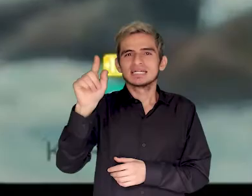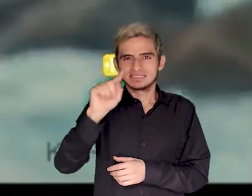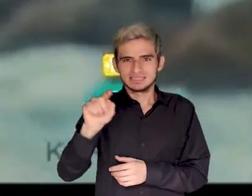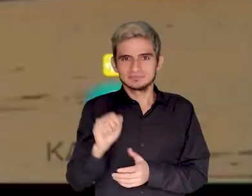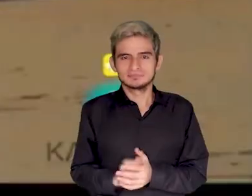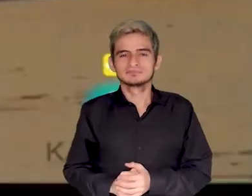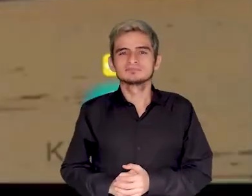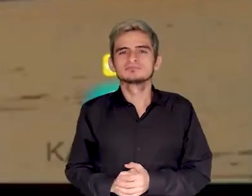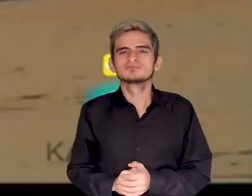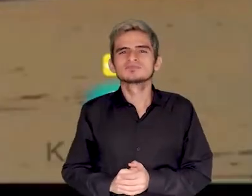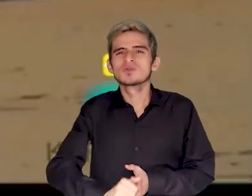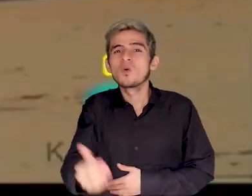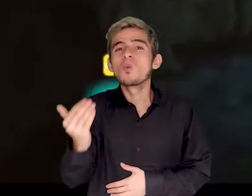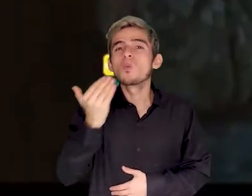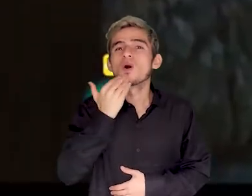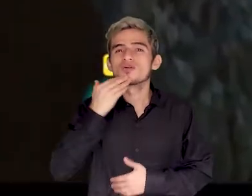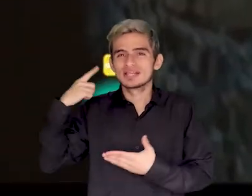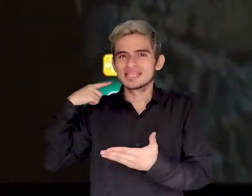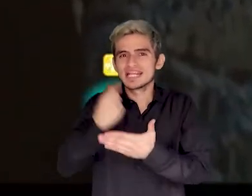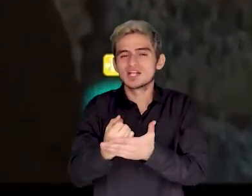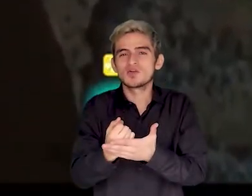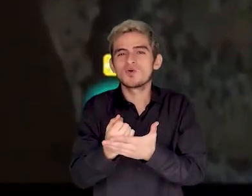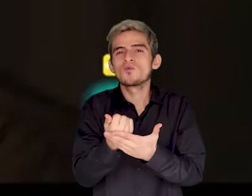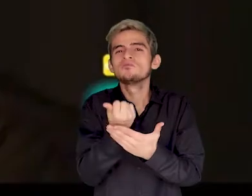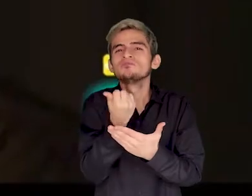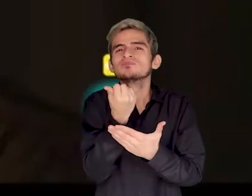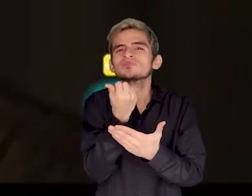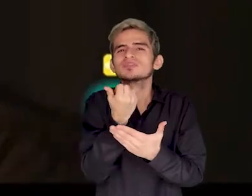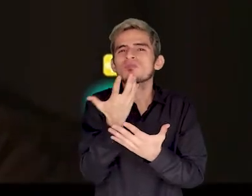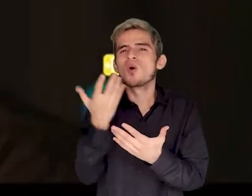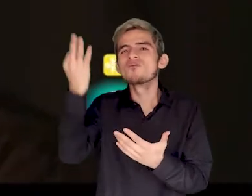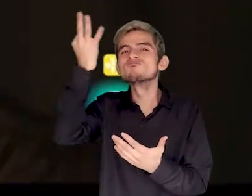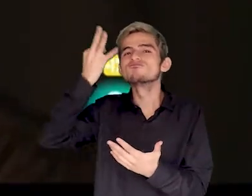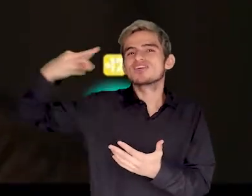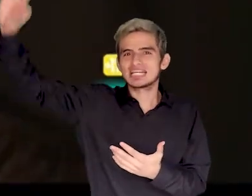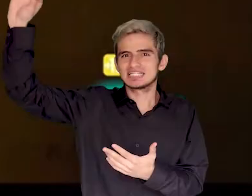ambientada en Francia a finales del siglo XVIII.